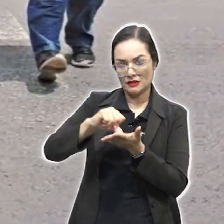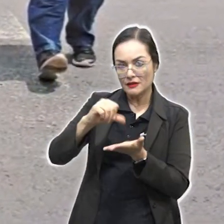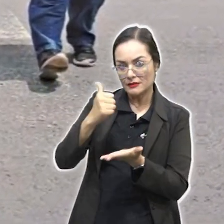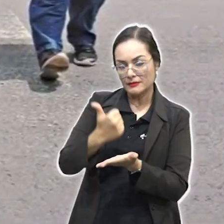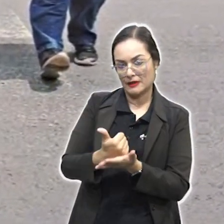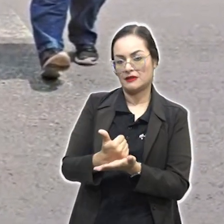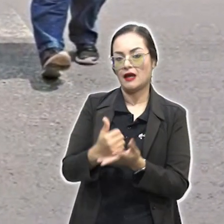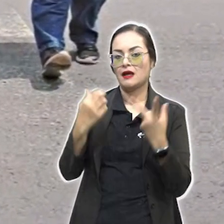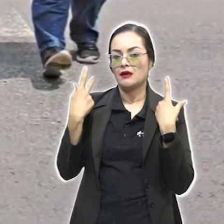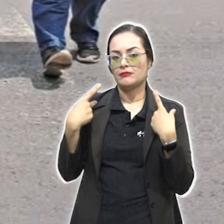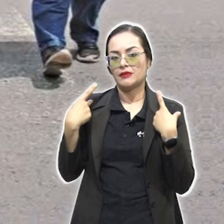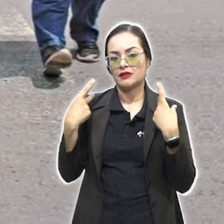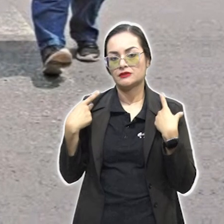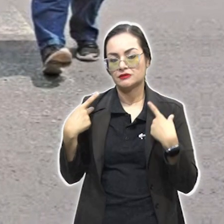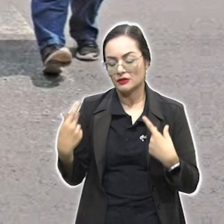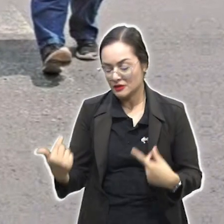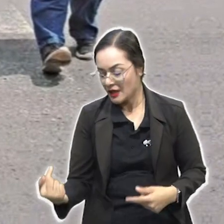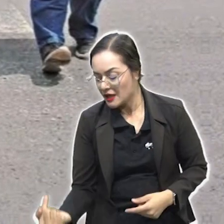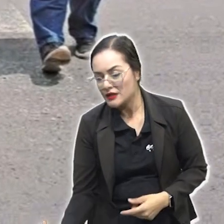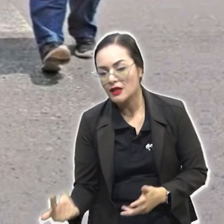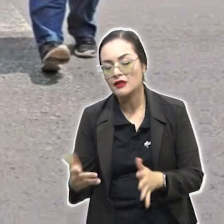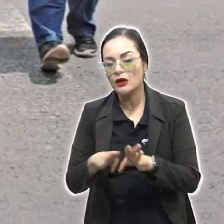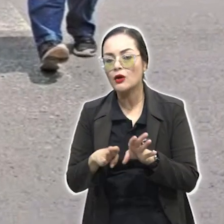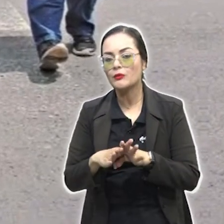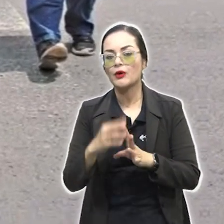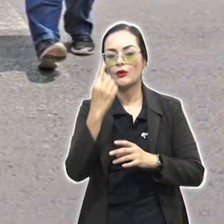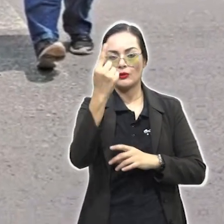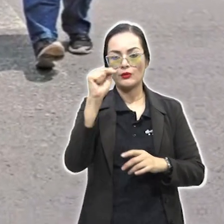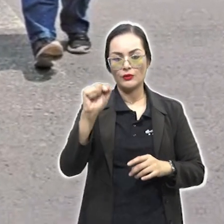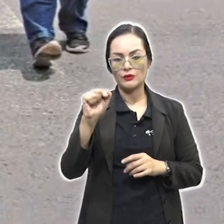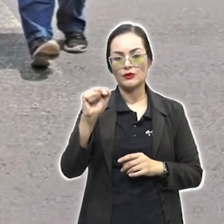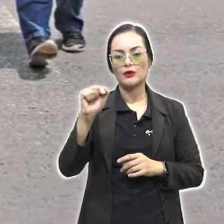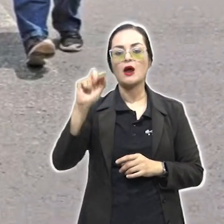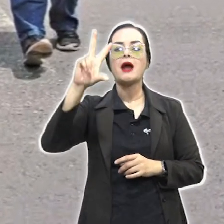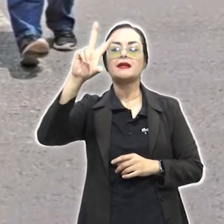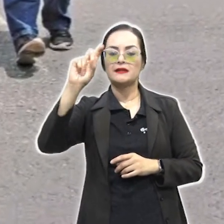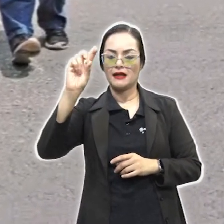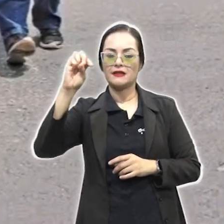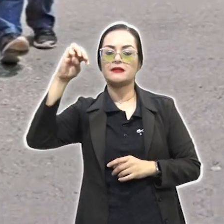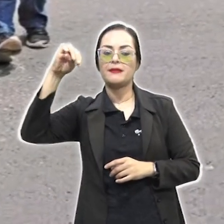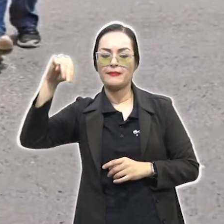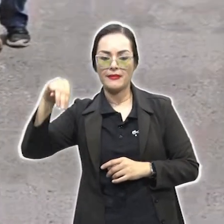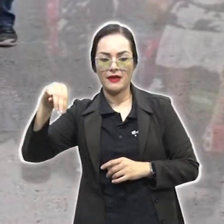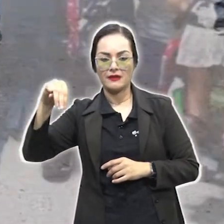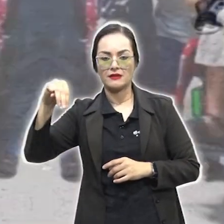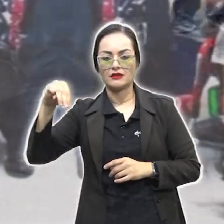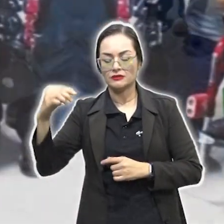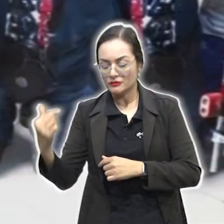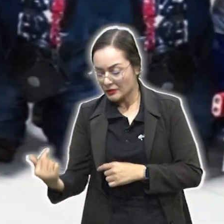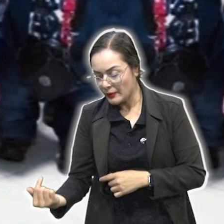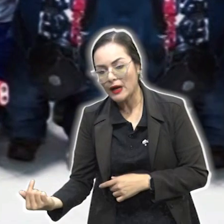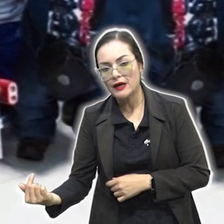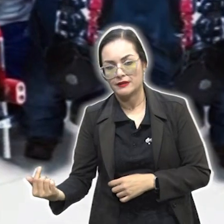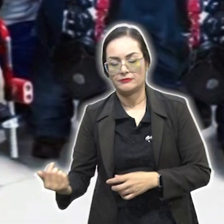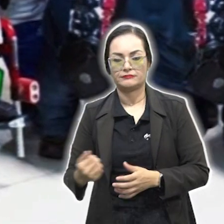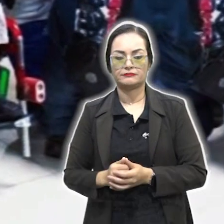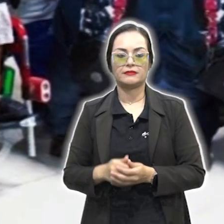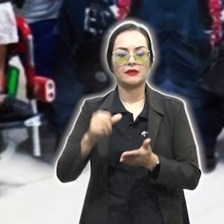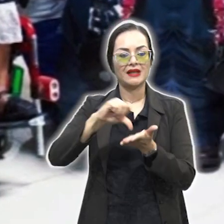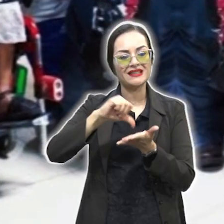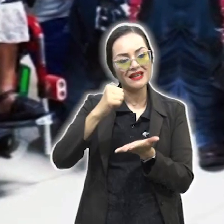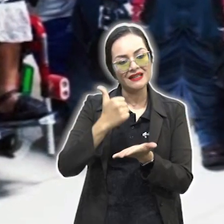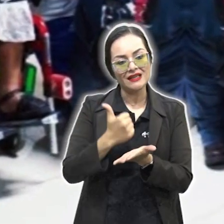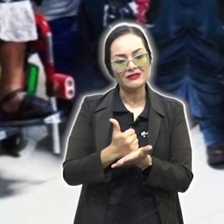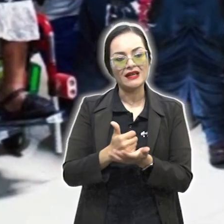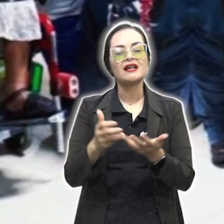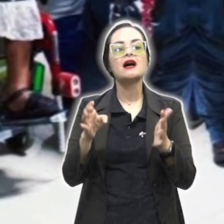baja todo aquel individuo cuya estatura esté por debajo de los 1.30 metros de altura. La talla